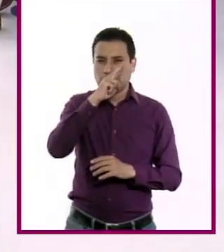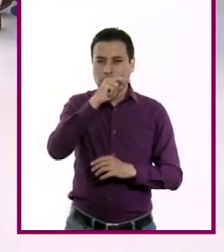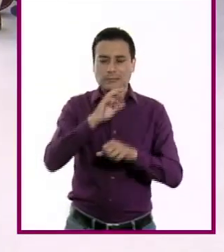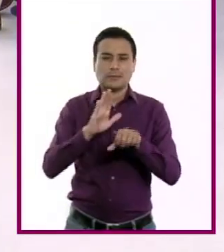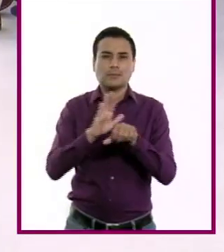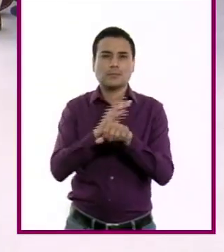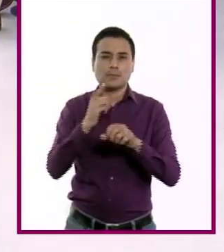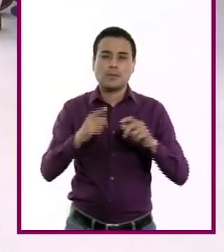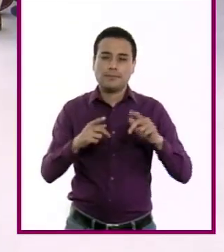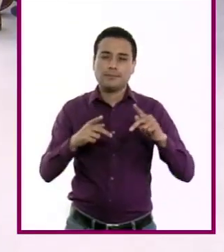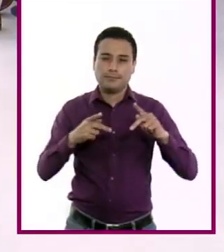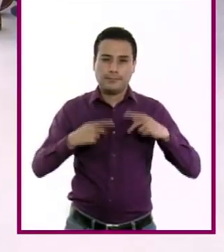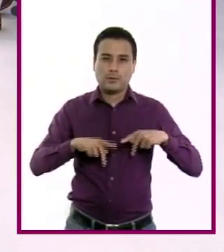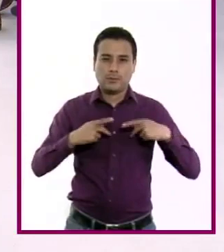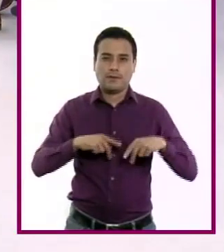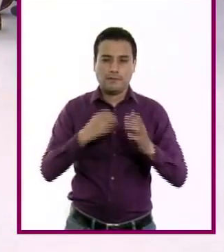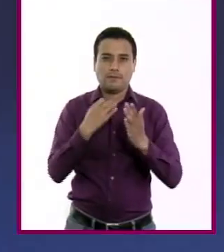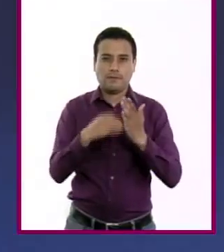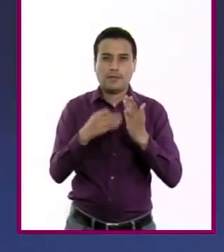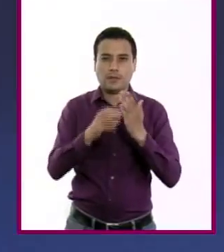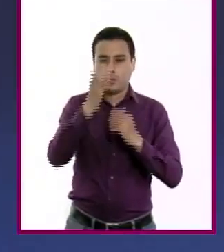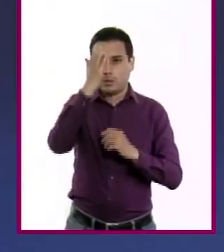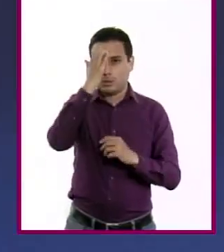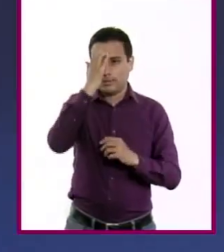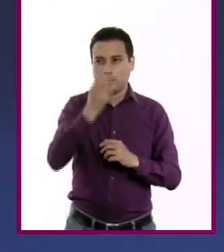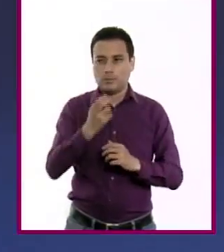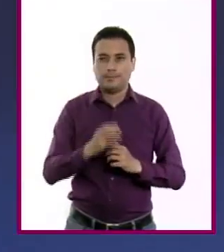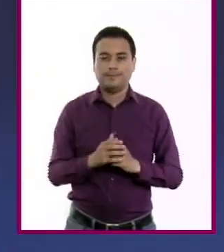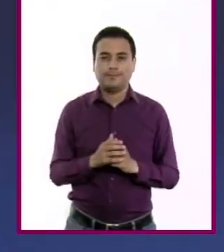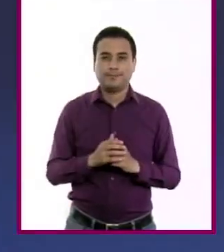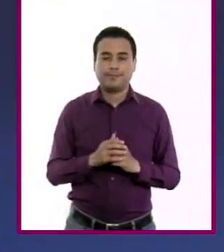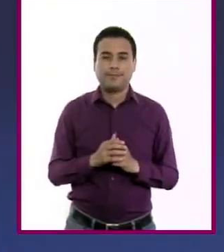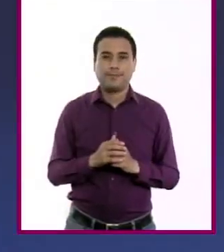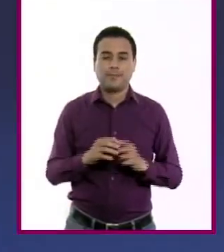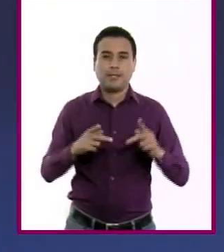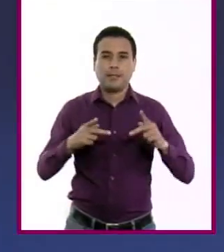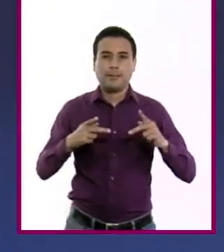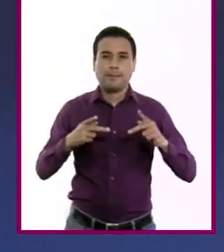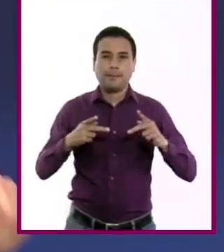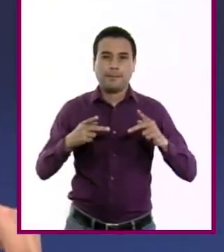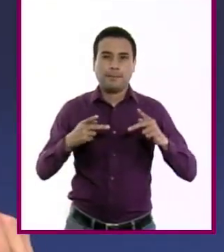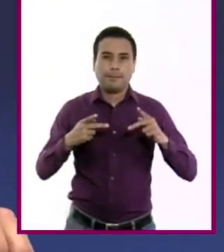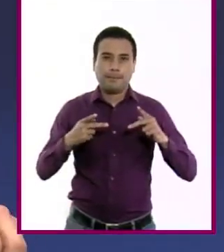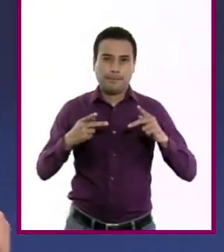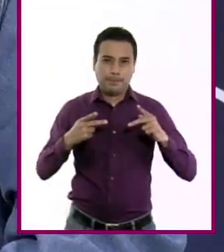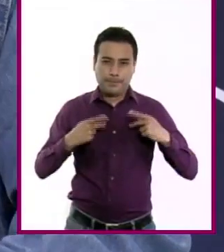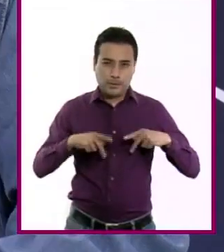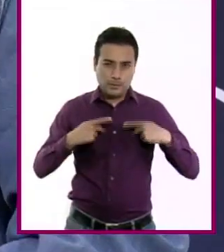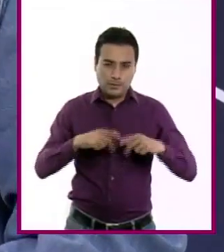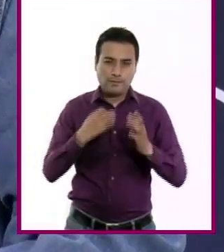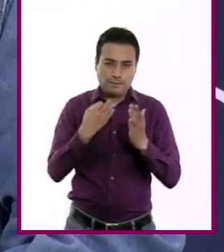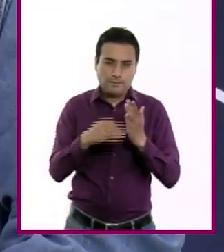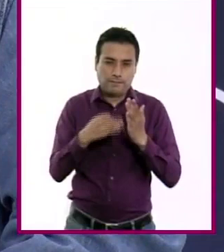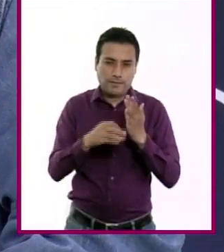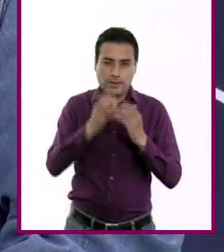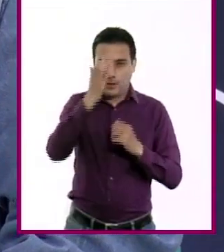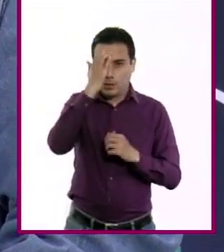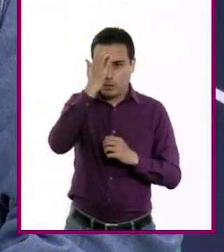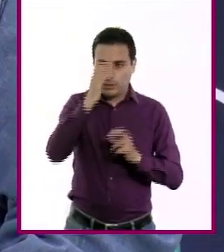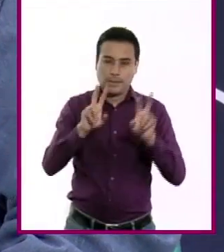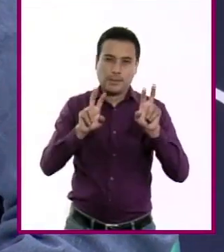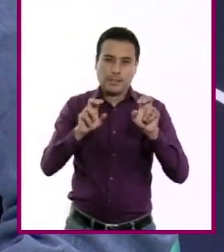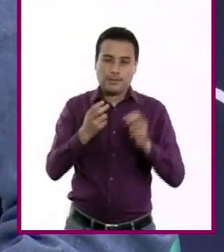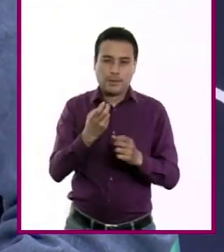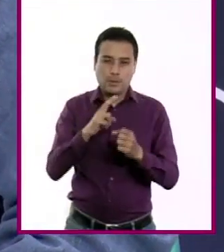desconocimiento. ¿Desconocimiento de la información? Sí, ¿no? Porque no tienen... y es algo normal cuando no estás dentro de esta área, no